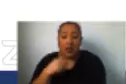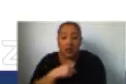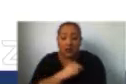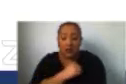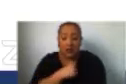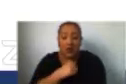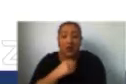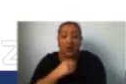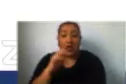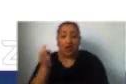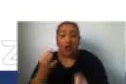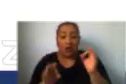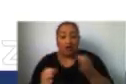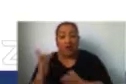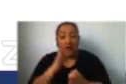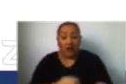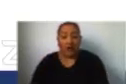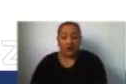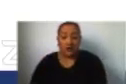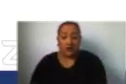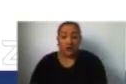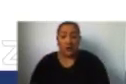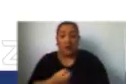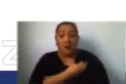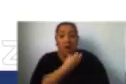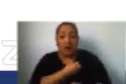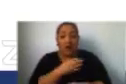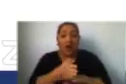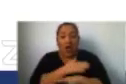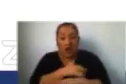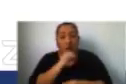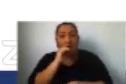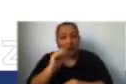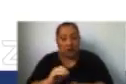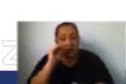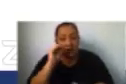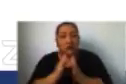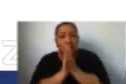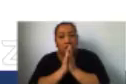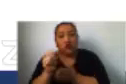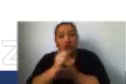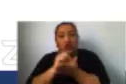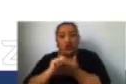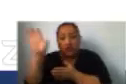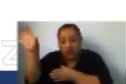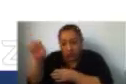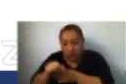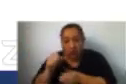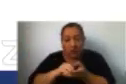Economía y Finanzas desde fines de mayo, es la contratación de personal médico,